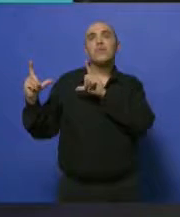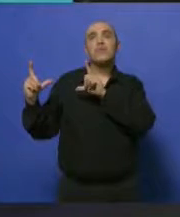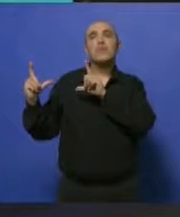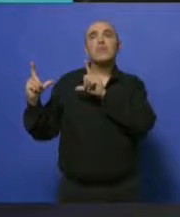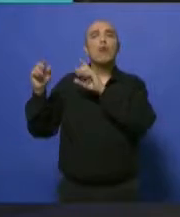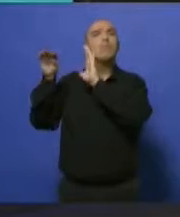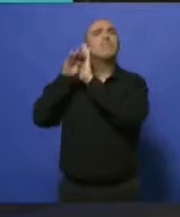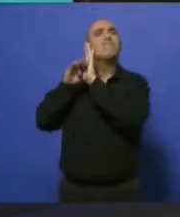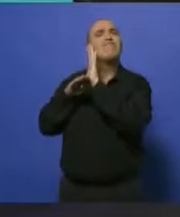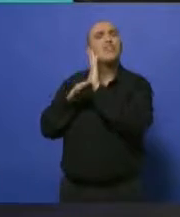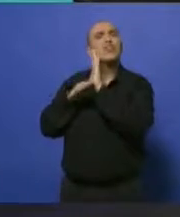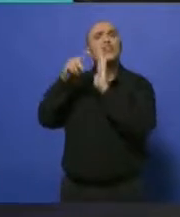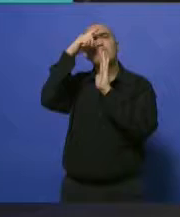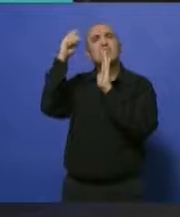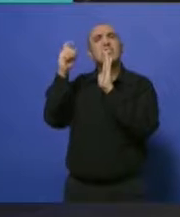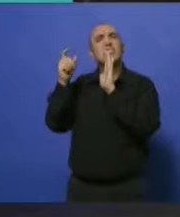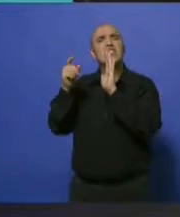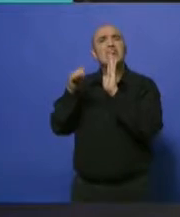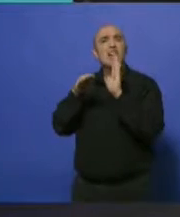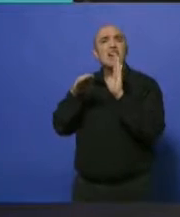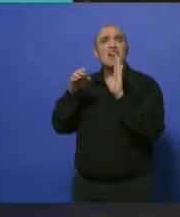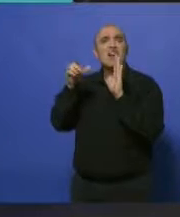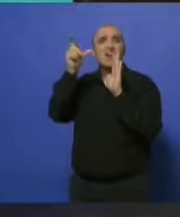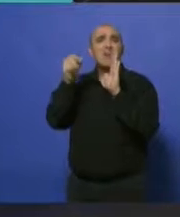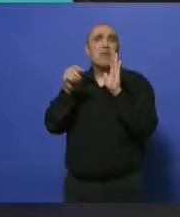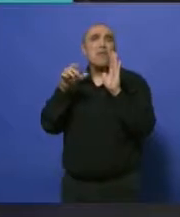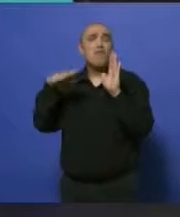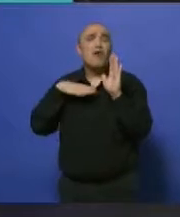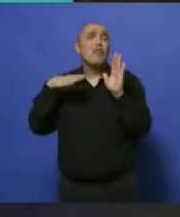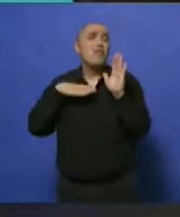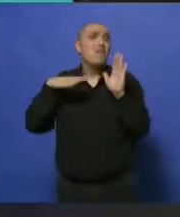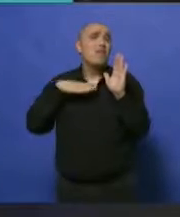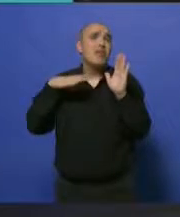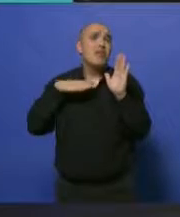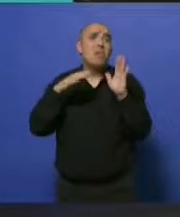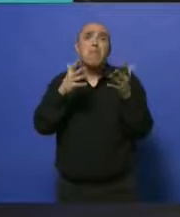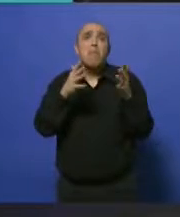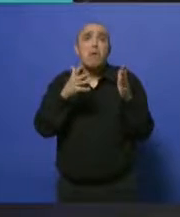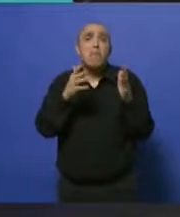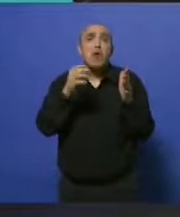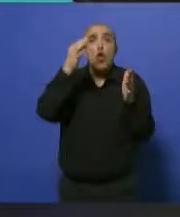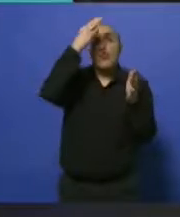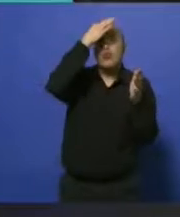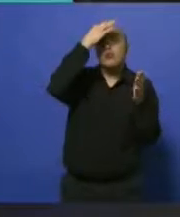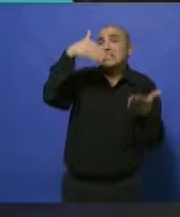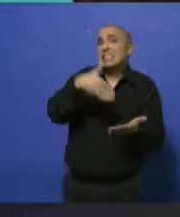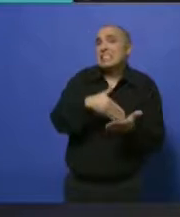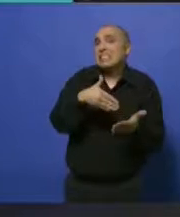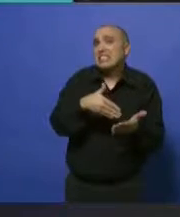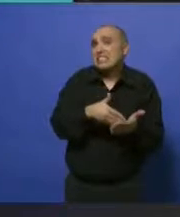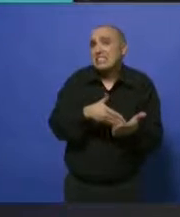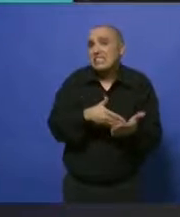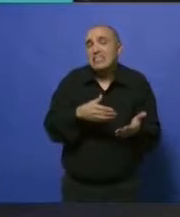decíamos, los números en realidad han quedado bajos en la cantidad que se tienen que inscribir. Son cerca de 12 millones aproximadamente la cantidad de líneas que